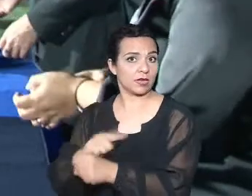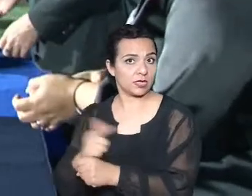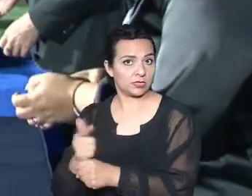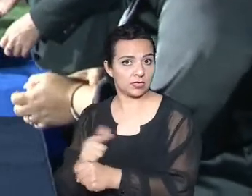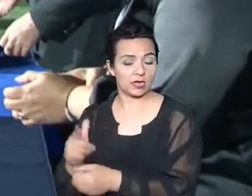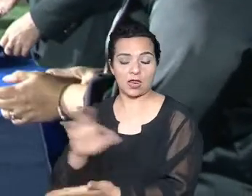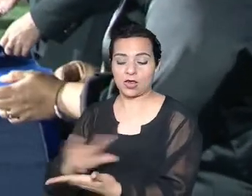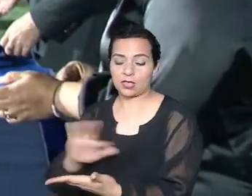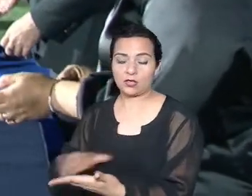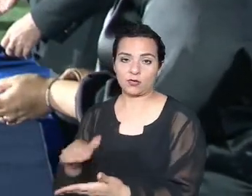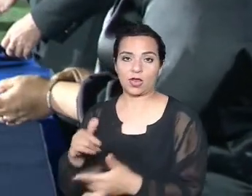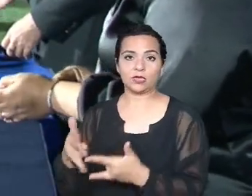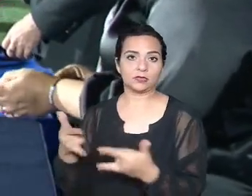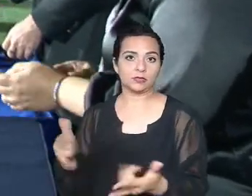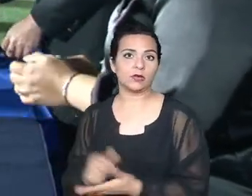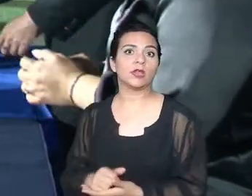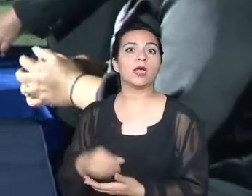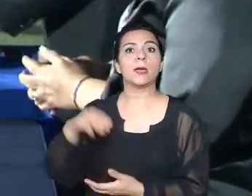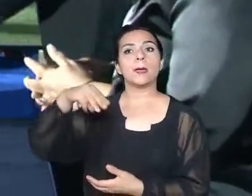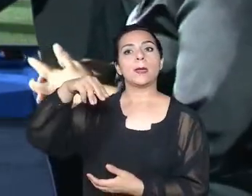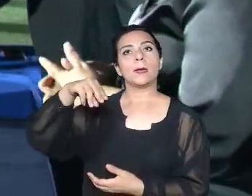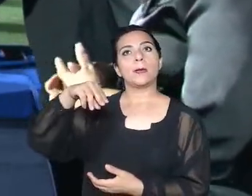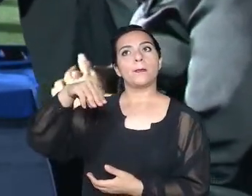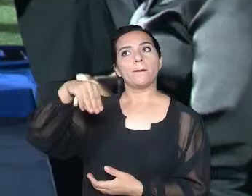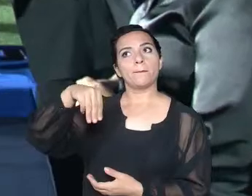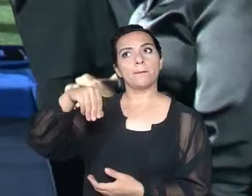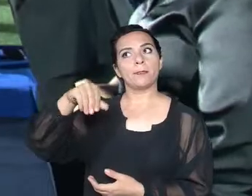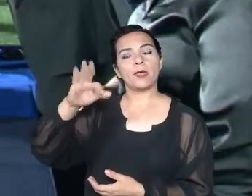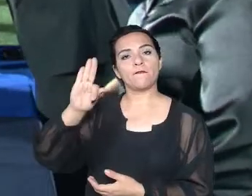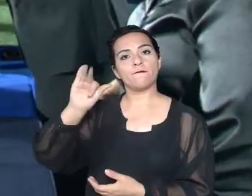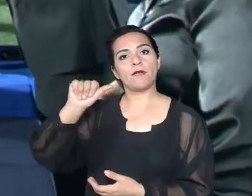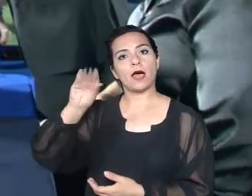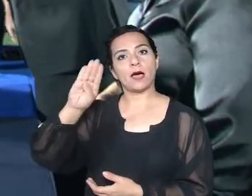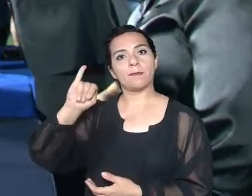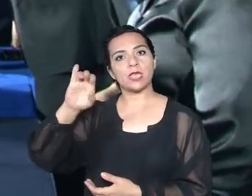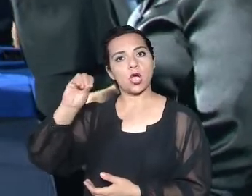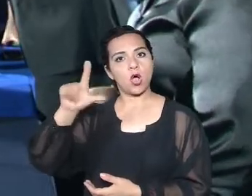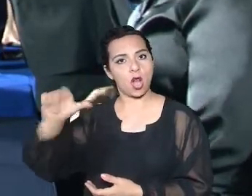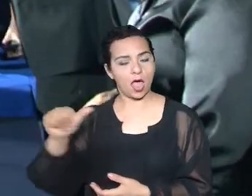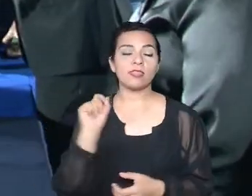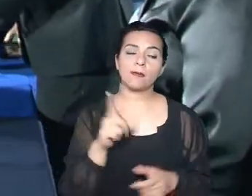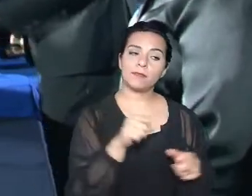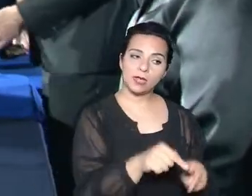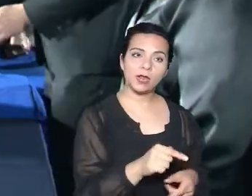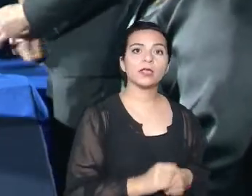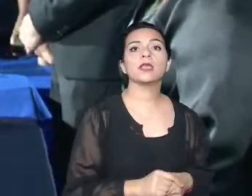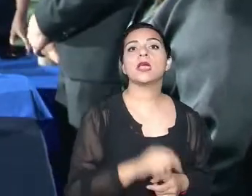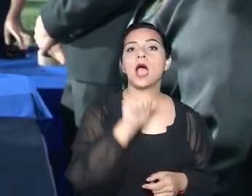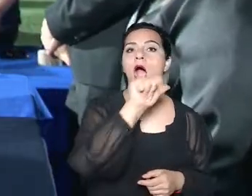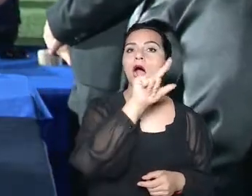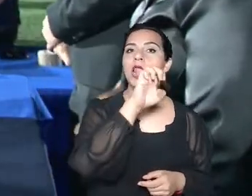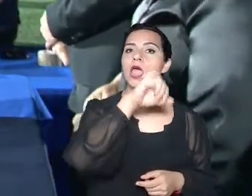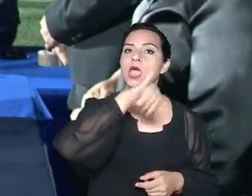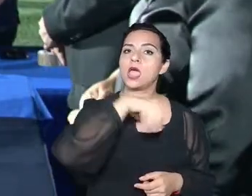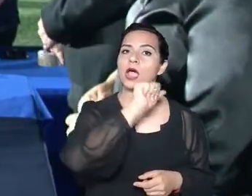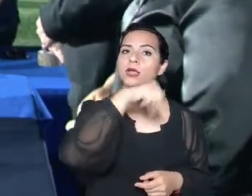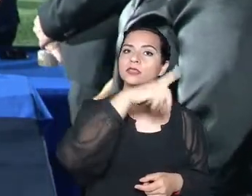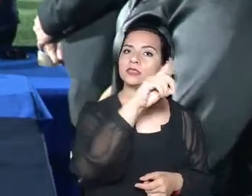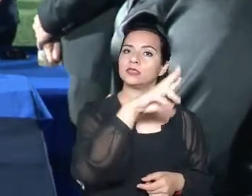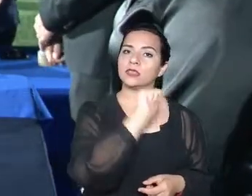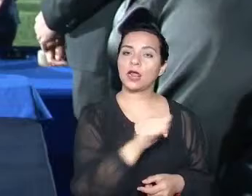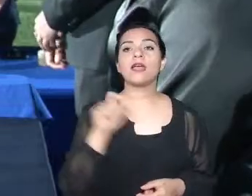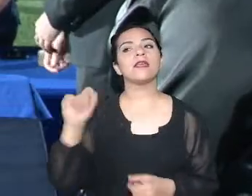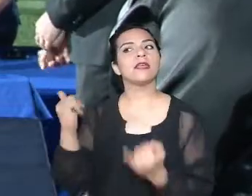licenciatura de literaturas hispánicas y toca el turno a Norma Fabiola Gómez Valdenegro. Recibe su reconocimiento Alejandra Estefanía Armenta